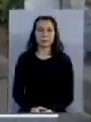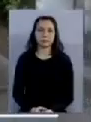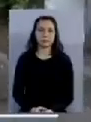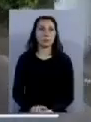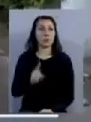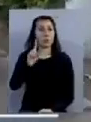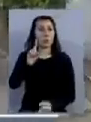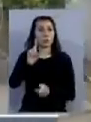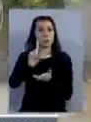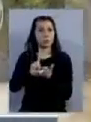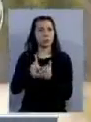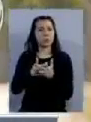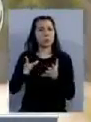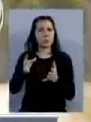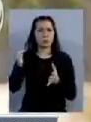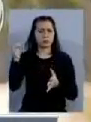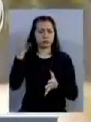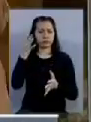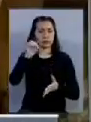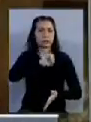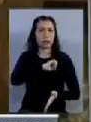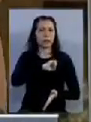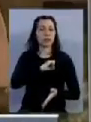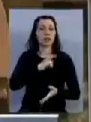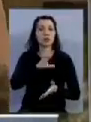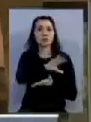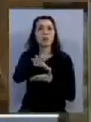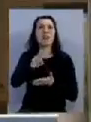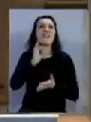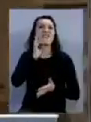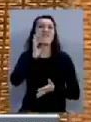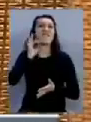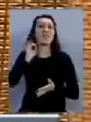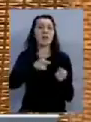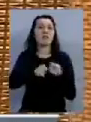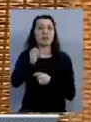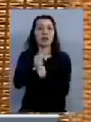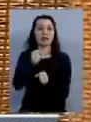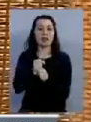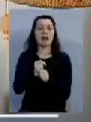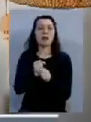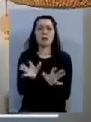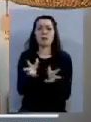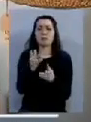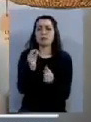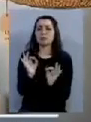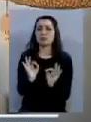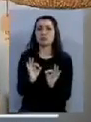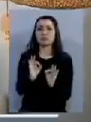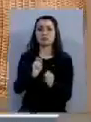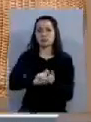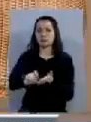Es uno de los distritos más exclusivos de Santiago. En el barrio Vitacura se vende el trabajo de sencillos,